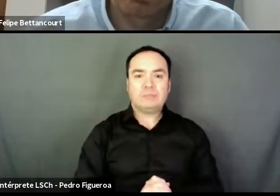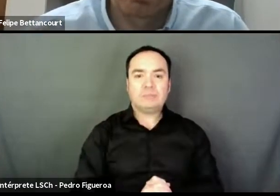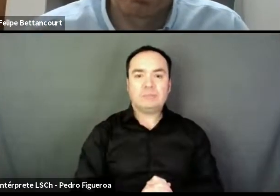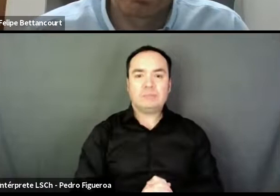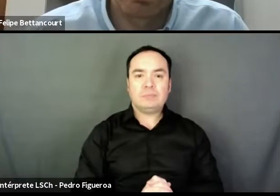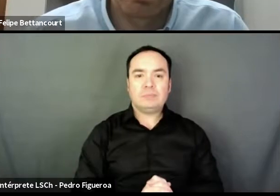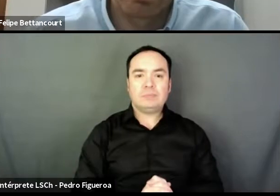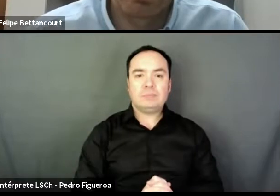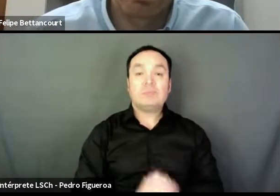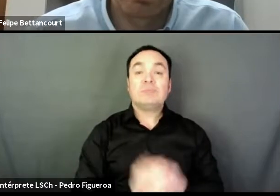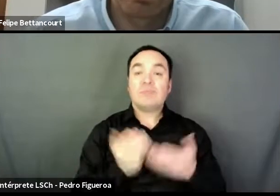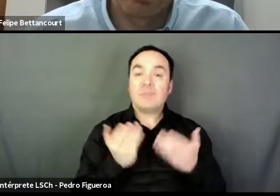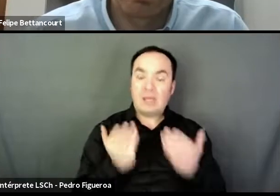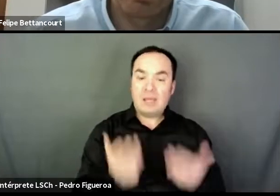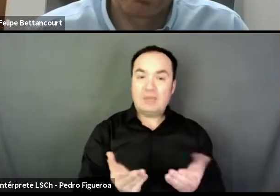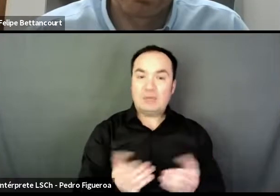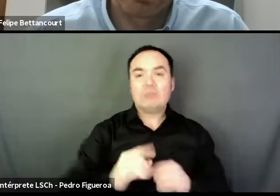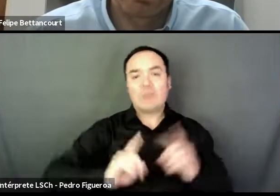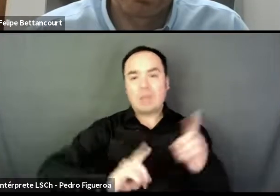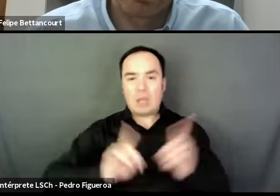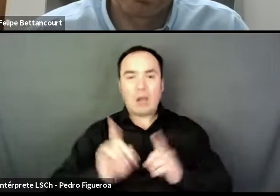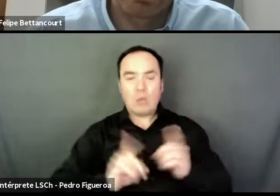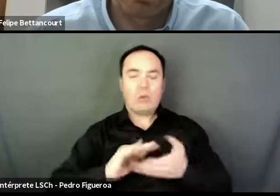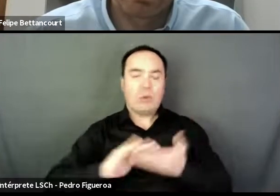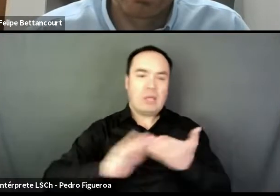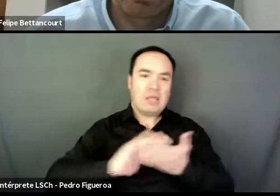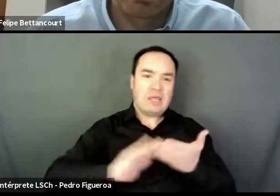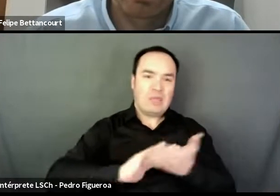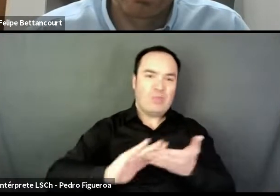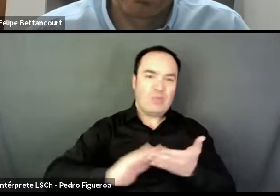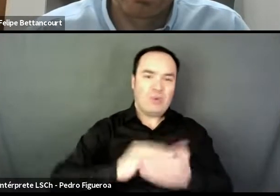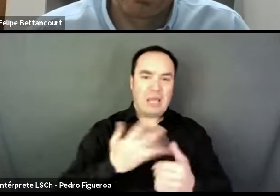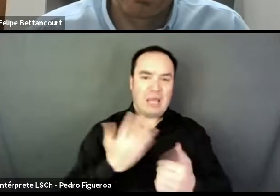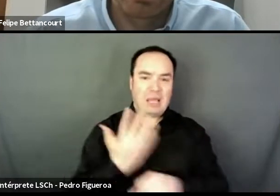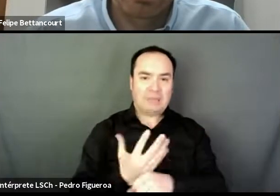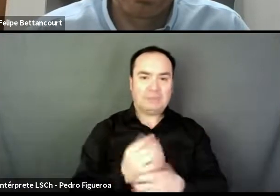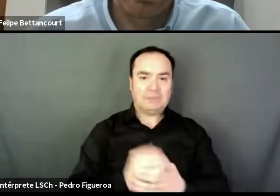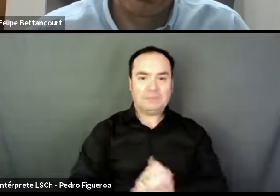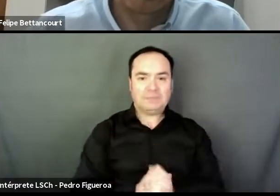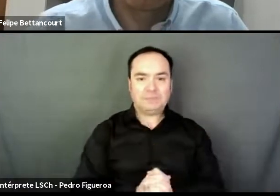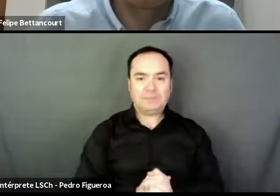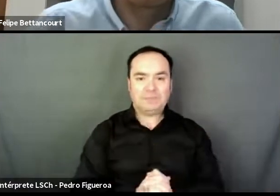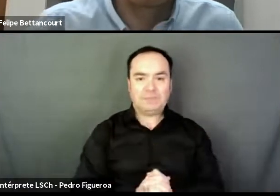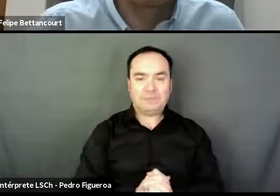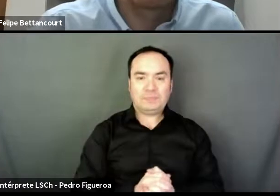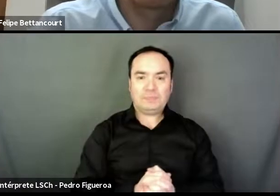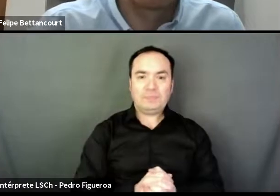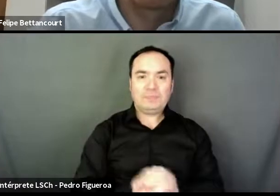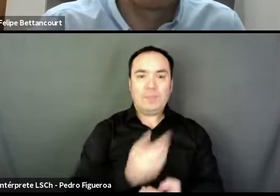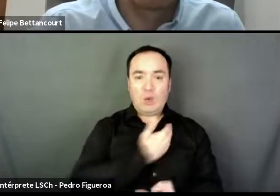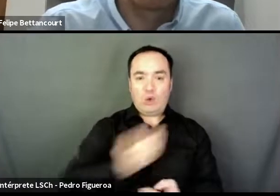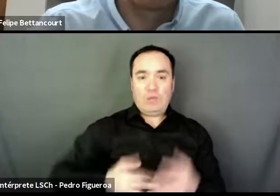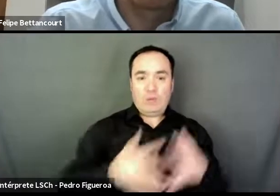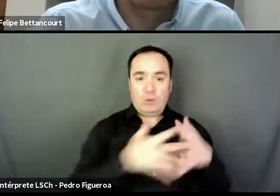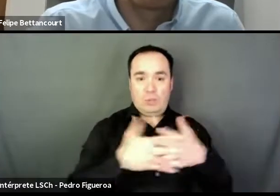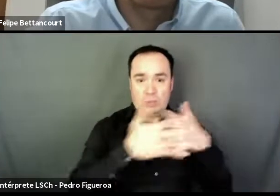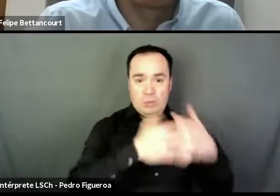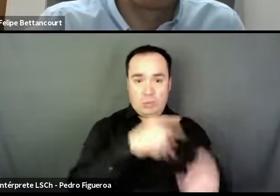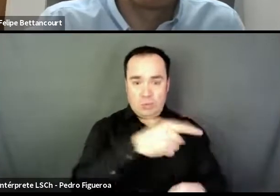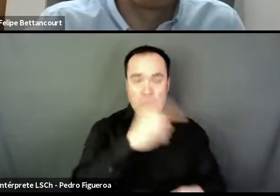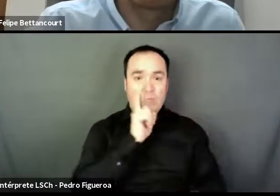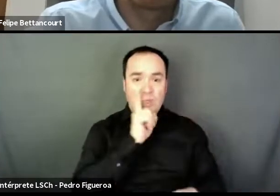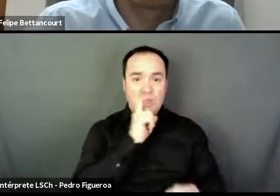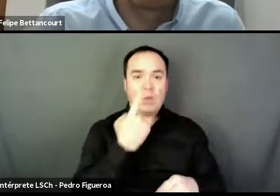esos son como algunos algunos ejemplos dentro de el gobierno de eeuu hay una unidad que se acaba de crear